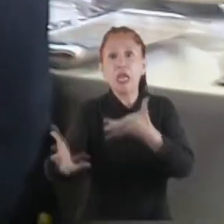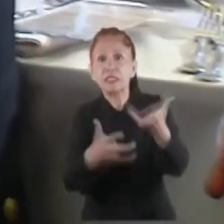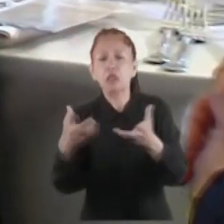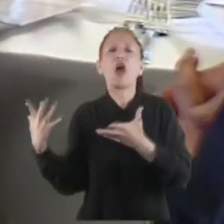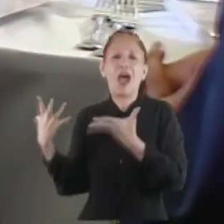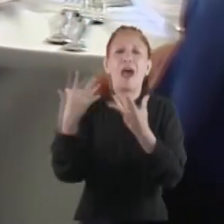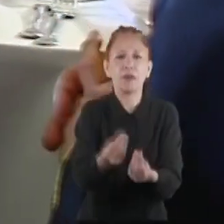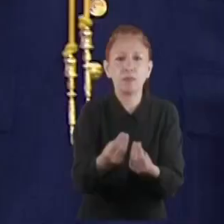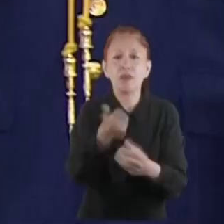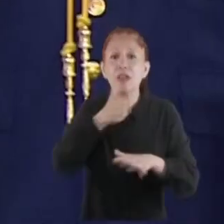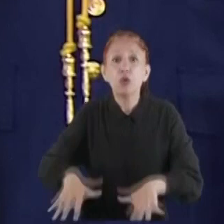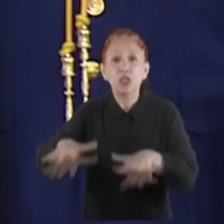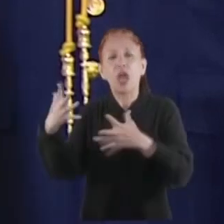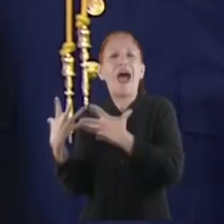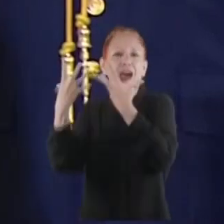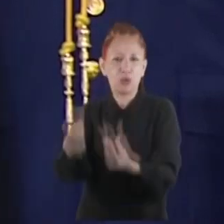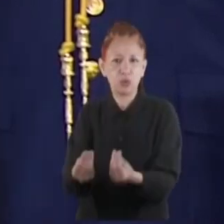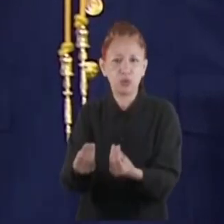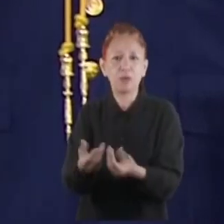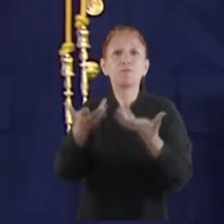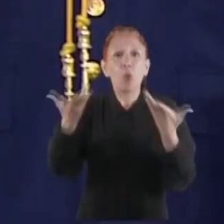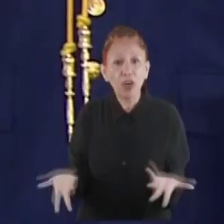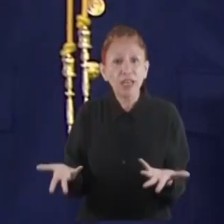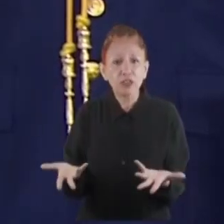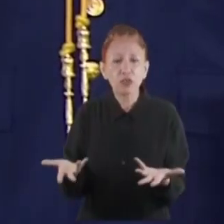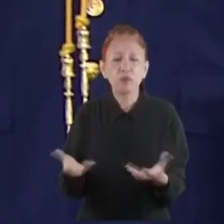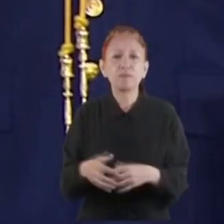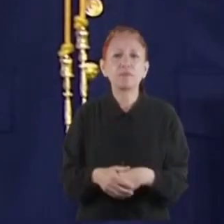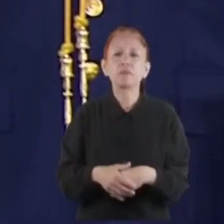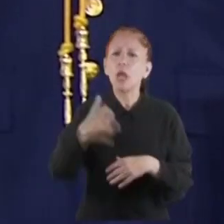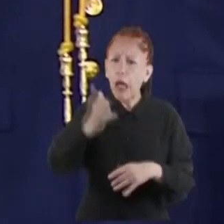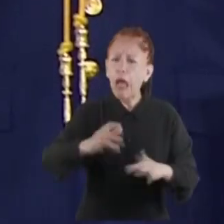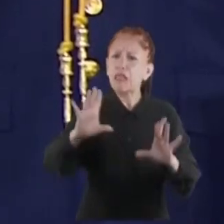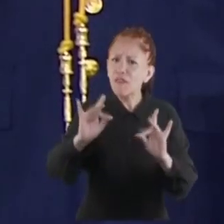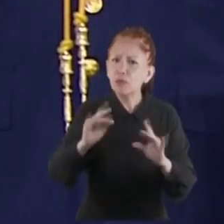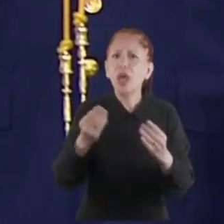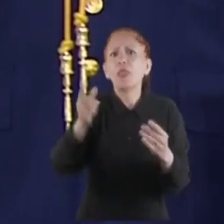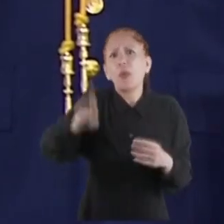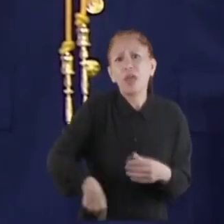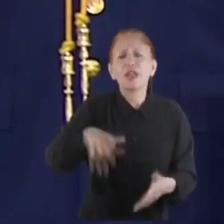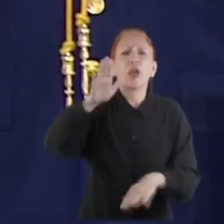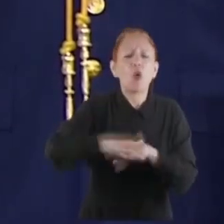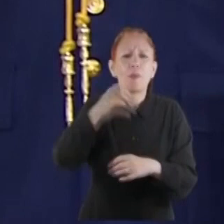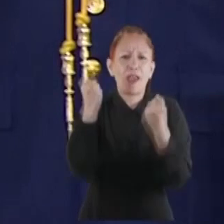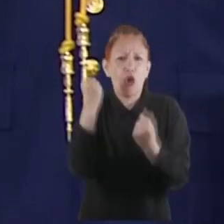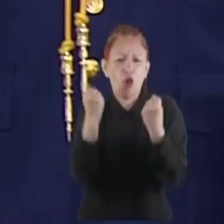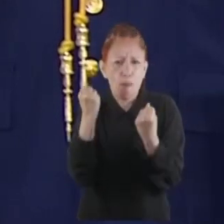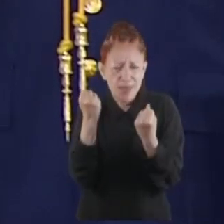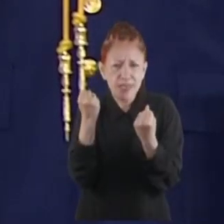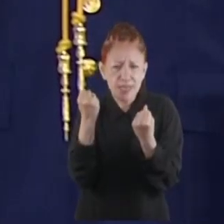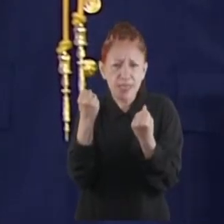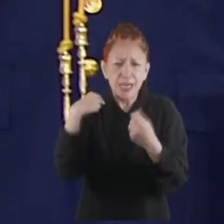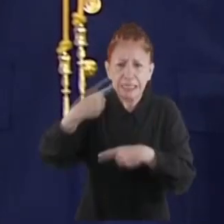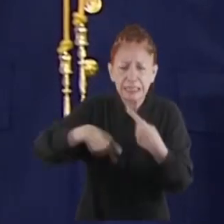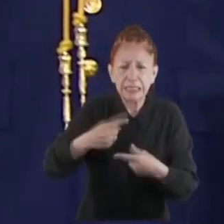inundaciones. Es por eso que, pese a las dificultades impuestas por la crisis económica heredada, la deuda